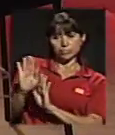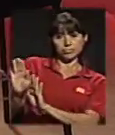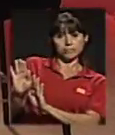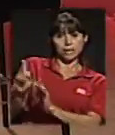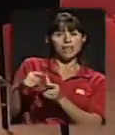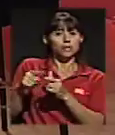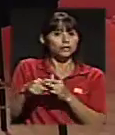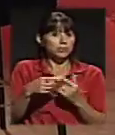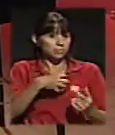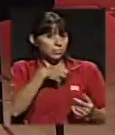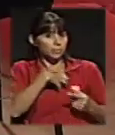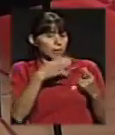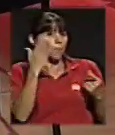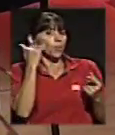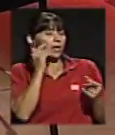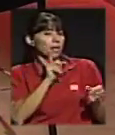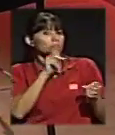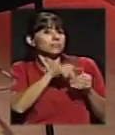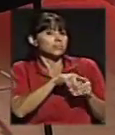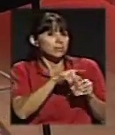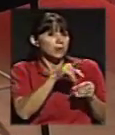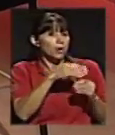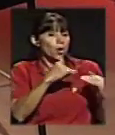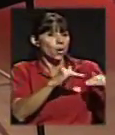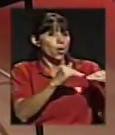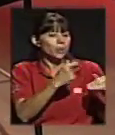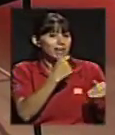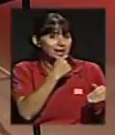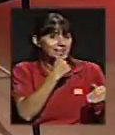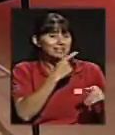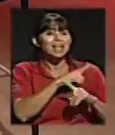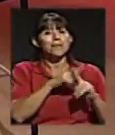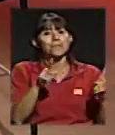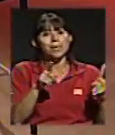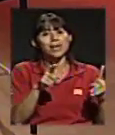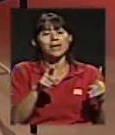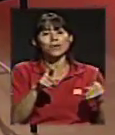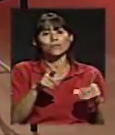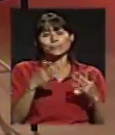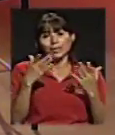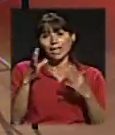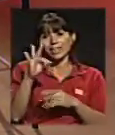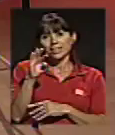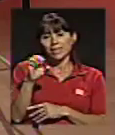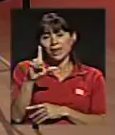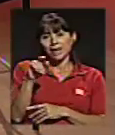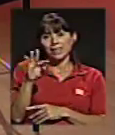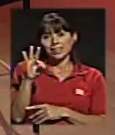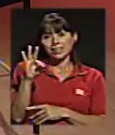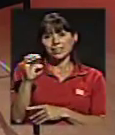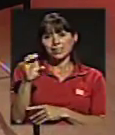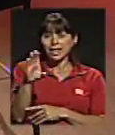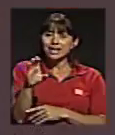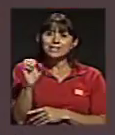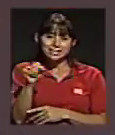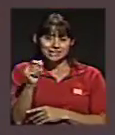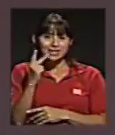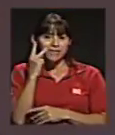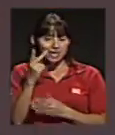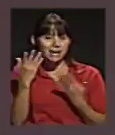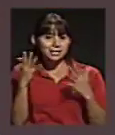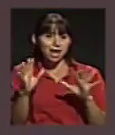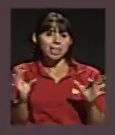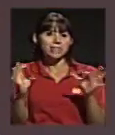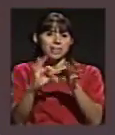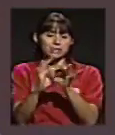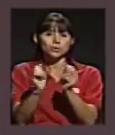Pero sencillamente Teletec se le elimina porque sí existían ya vinculaciones. O sea, si la sociedad Teletec sí tenía nexos con